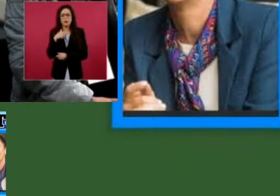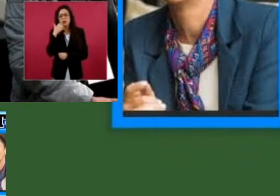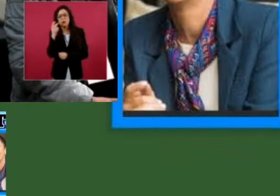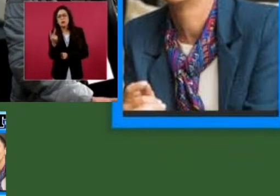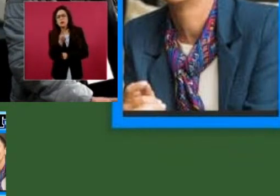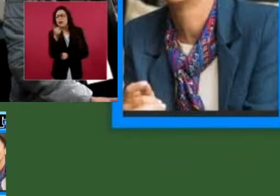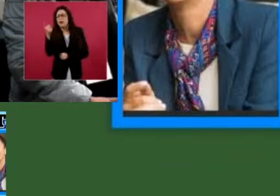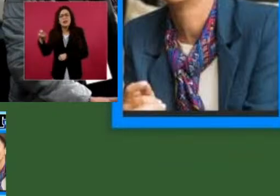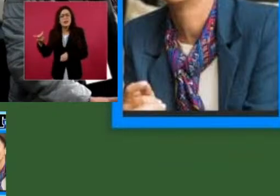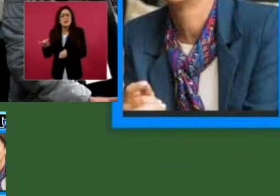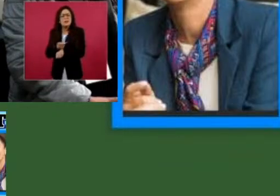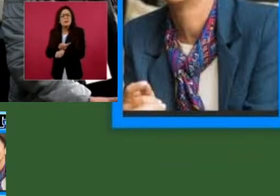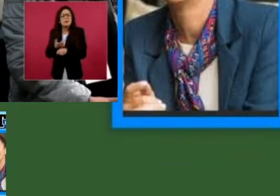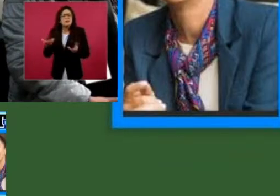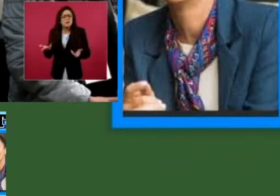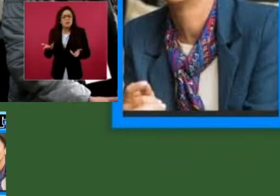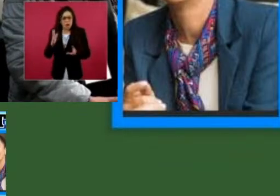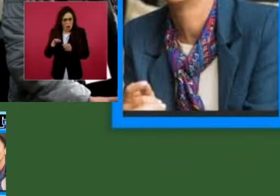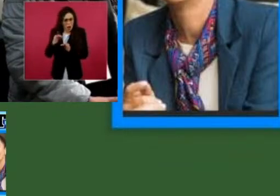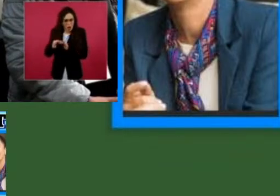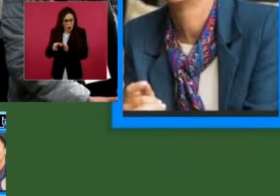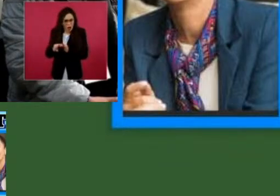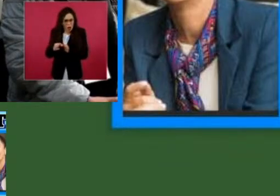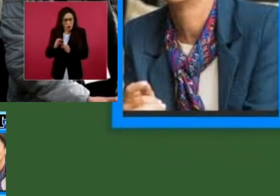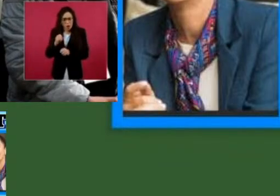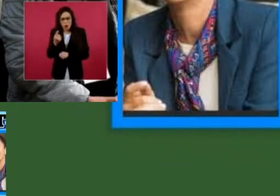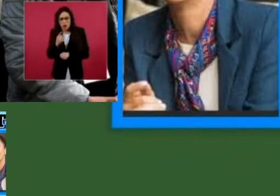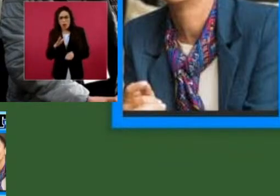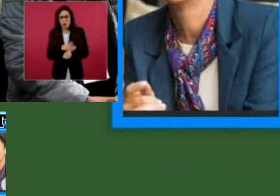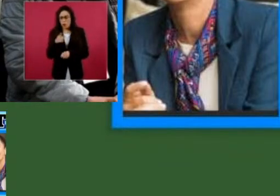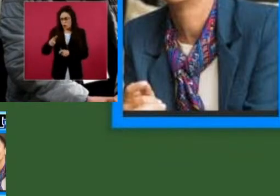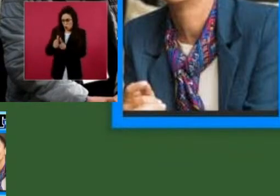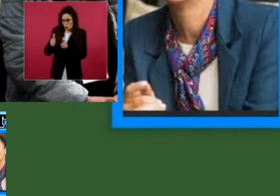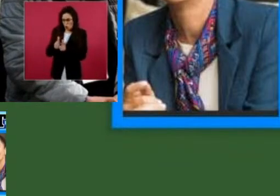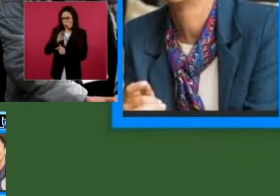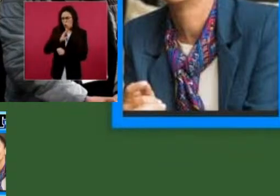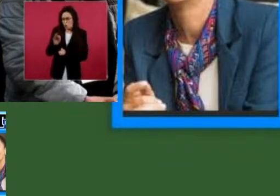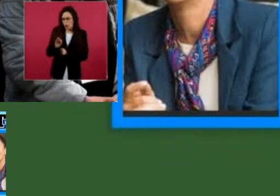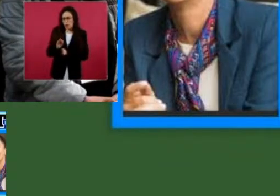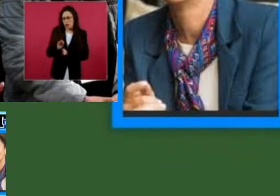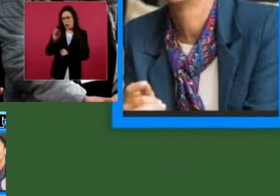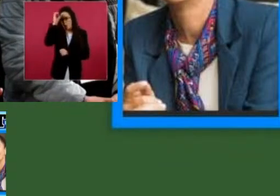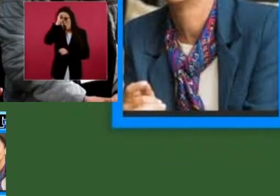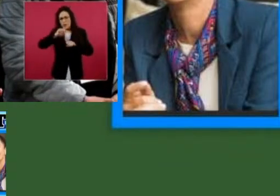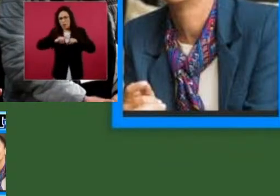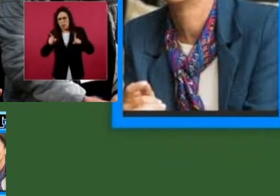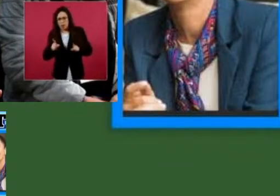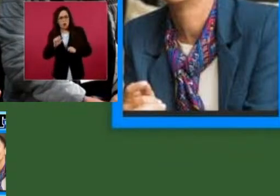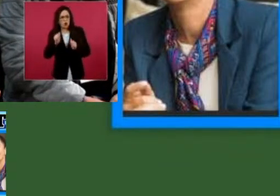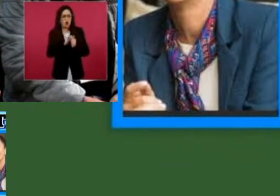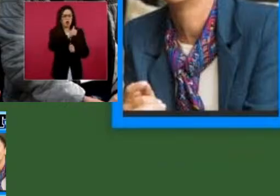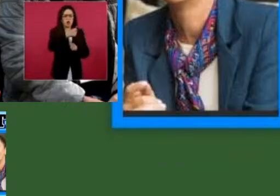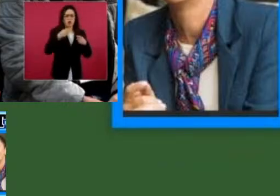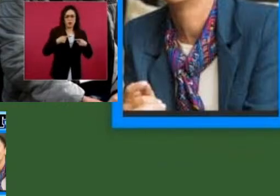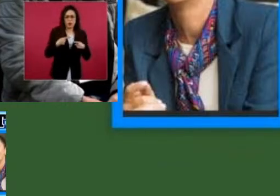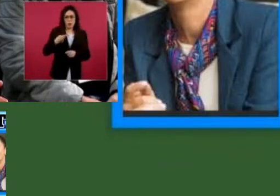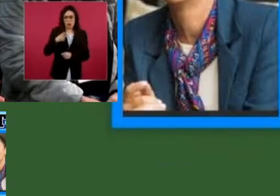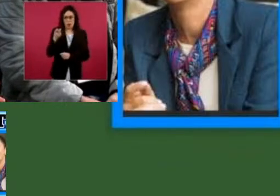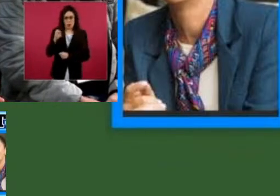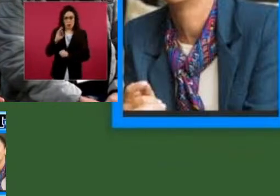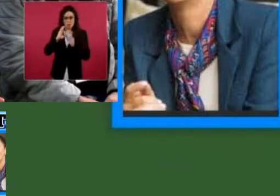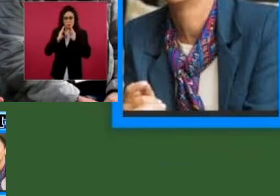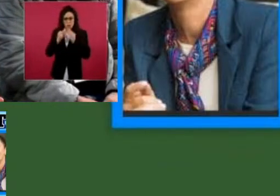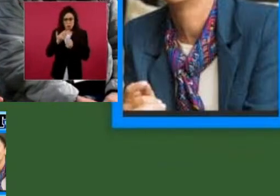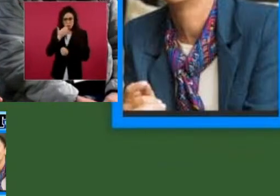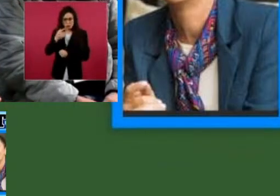pues es un grupo que puede tener diferencias con quien sea, pero creo que no son las formas en las cuales se le reprimió, porque